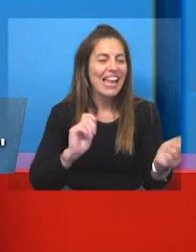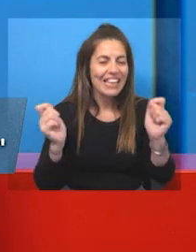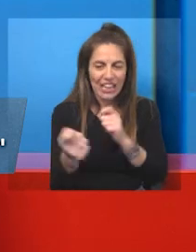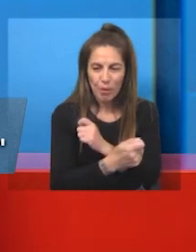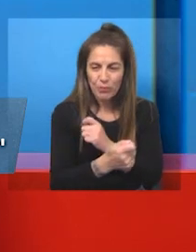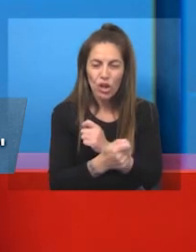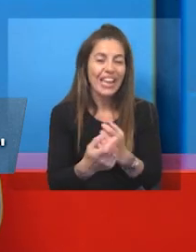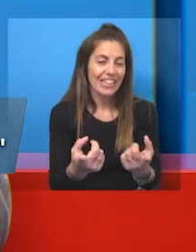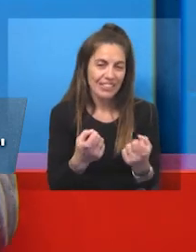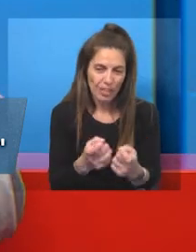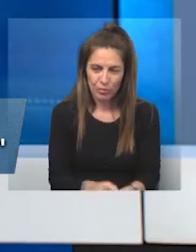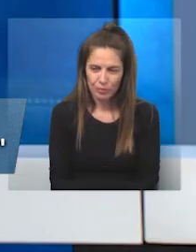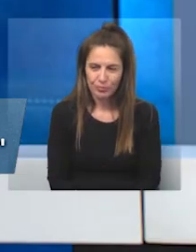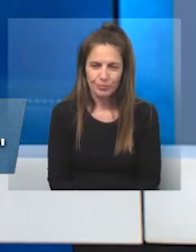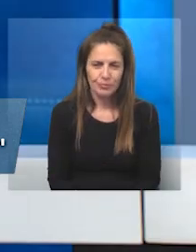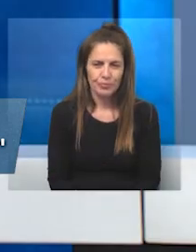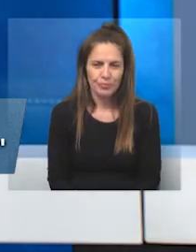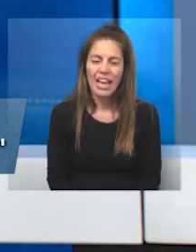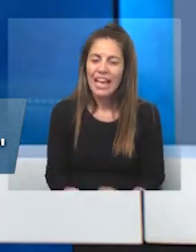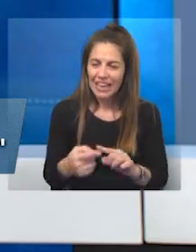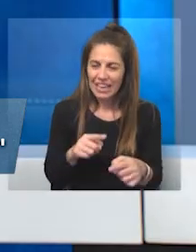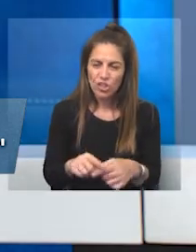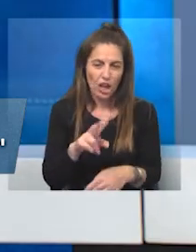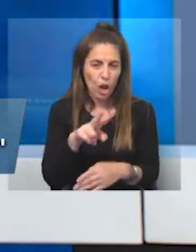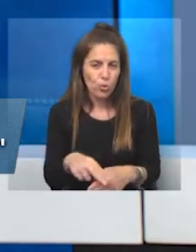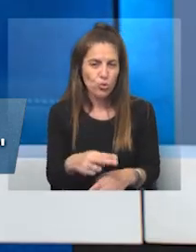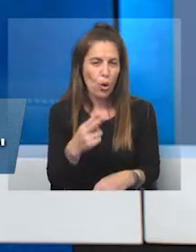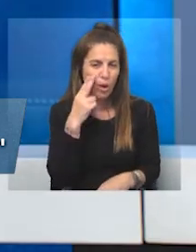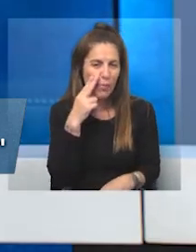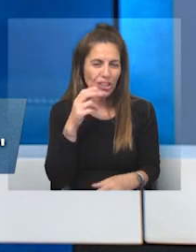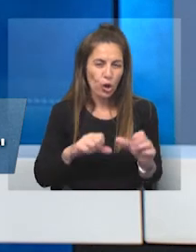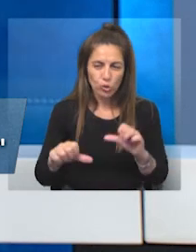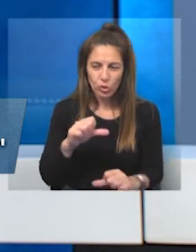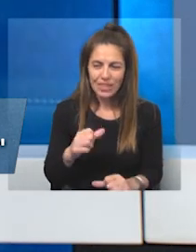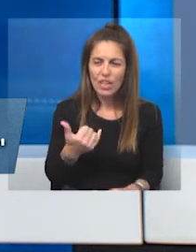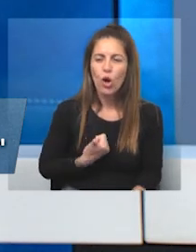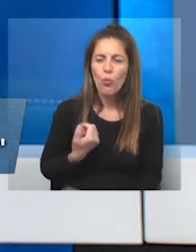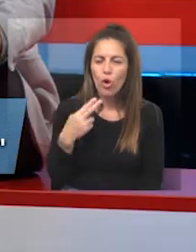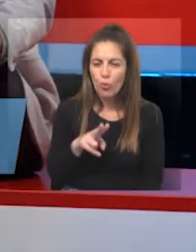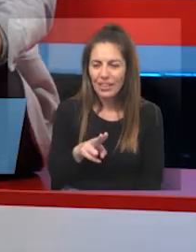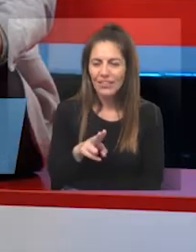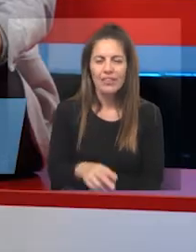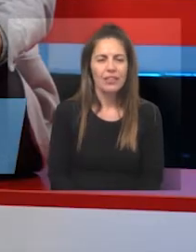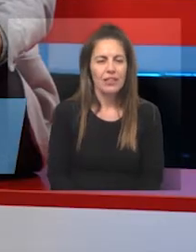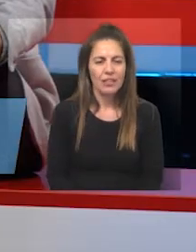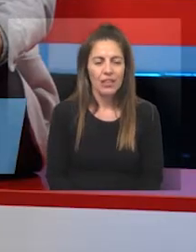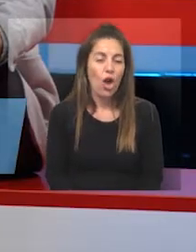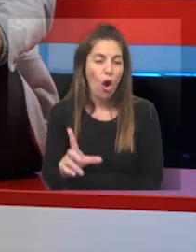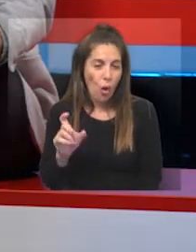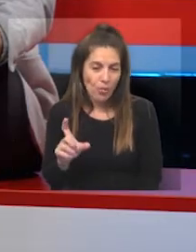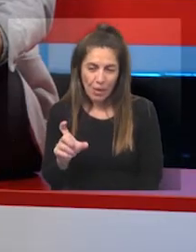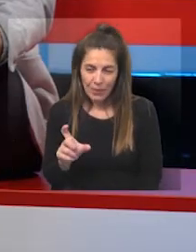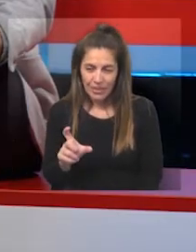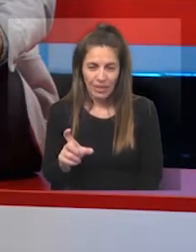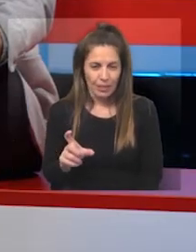que es el que precisamos Aparicio con respecto al uso problemático de sustanci no cómo lo ven ustedes desde el inju a ver Obviamente